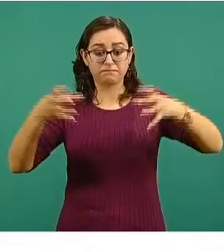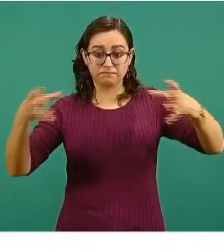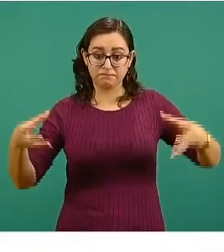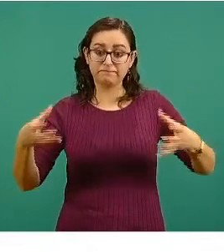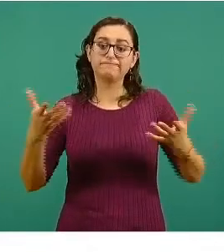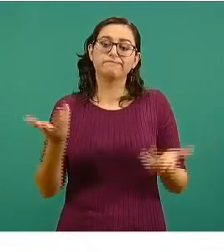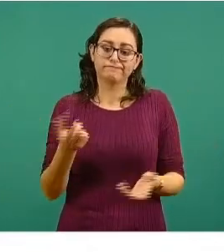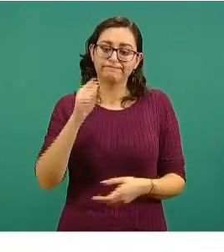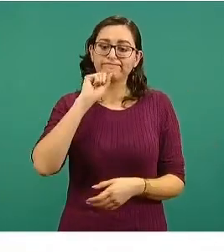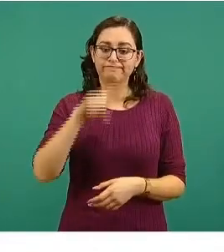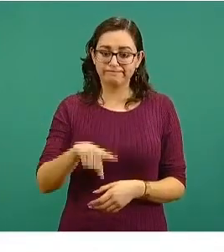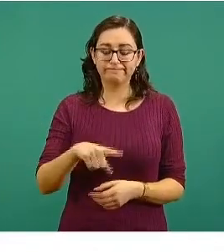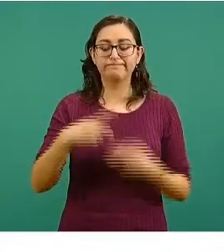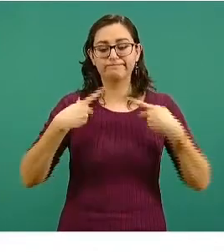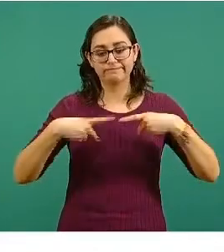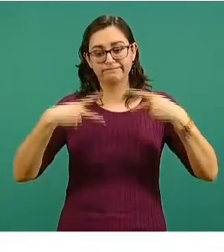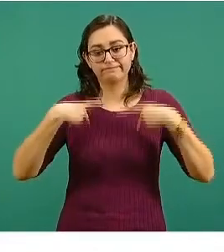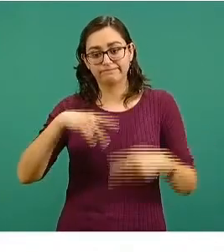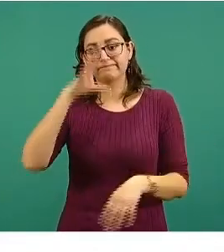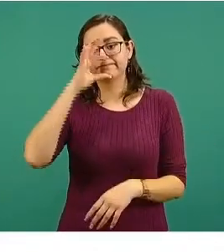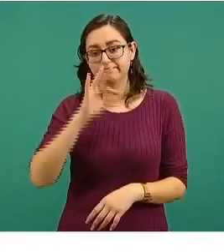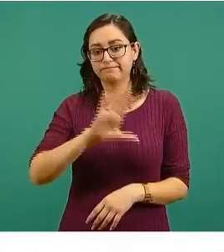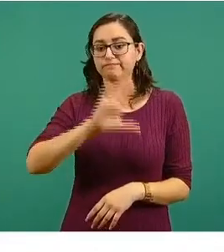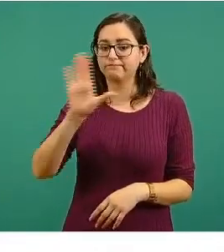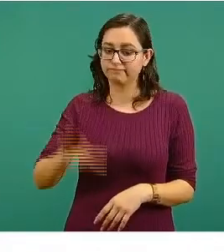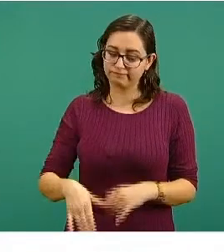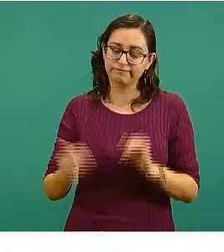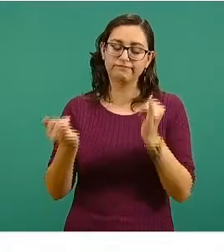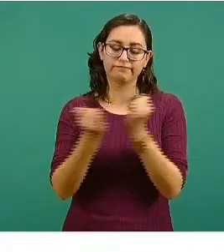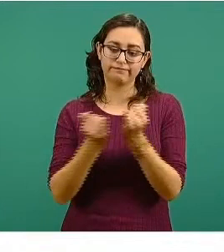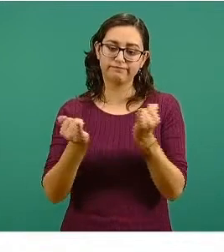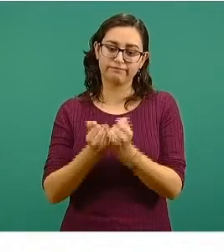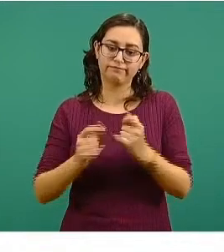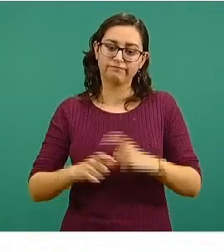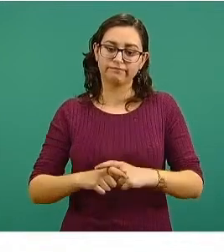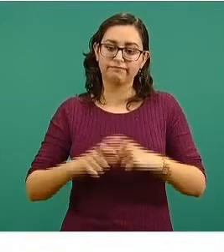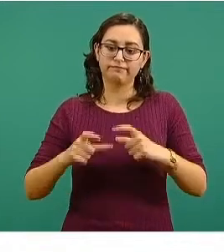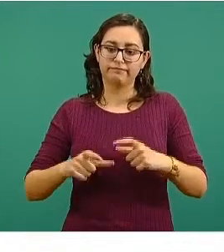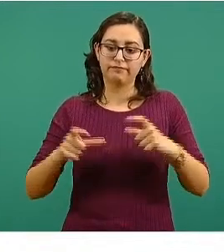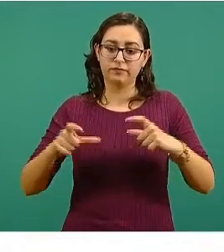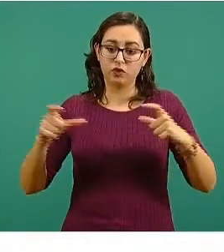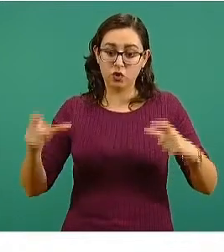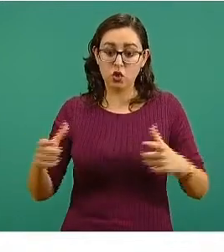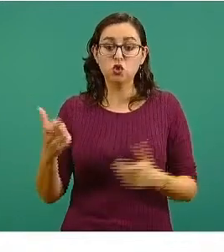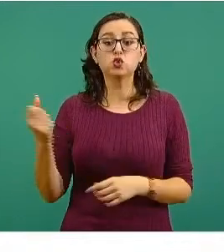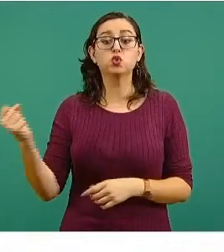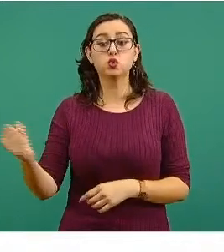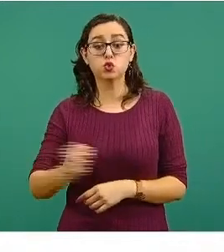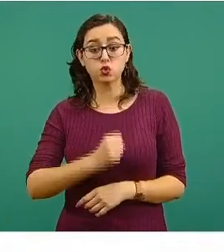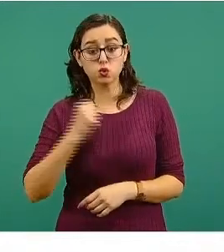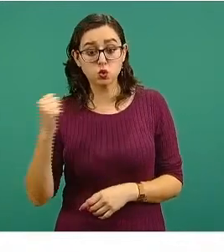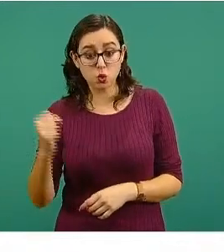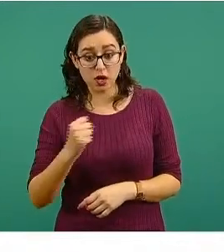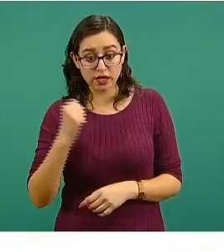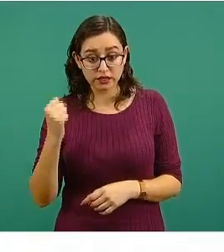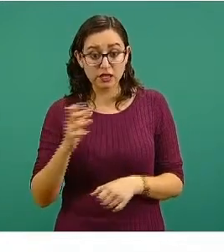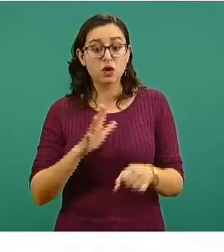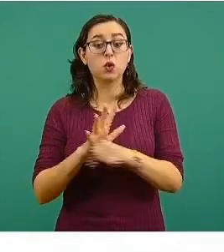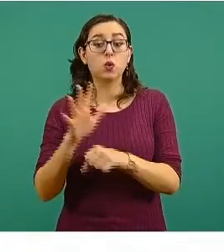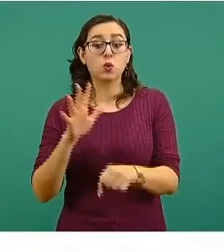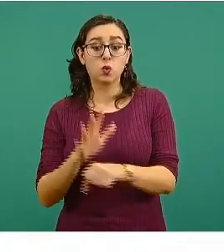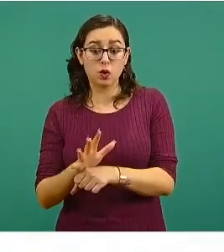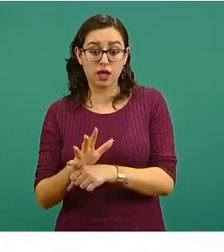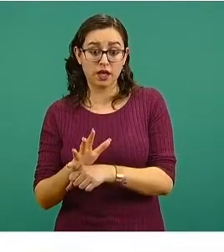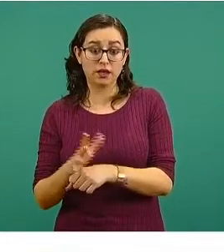número de personas que fallecen también se va incrementando. Afortunadamente la velocidad con la que